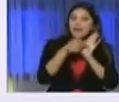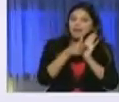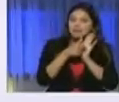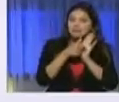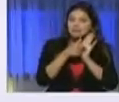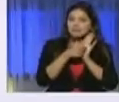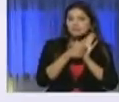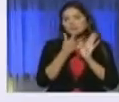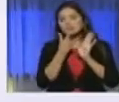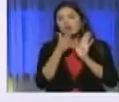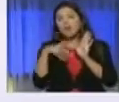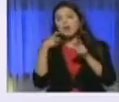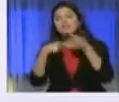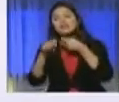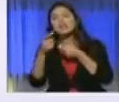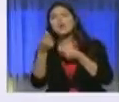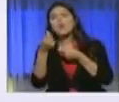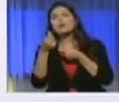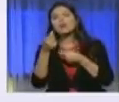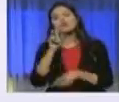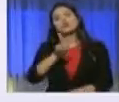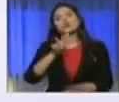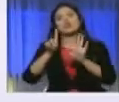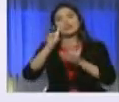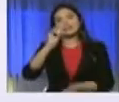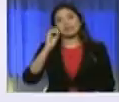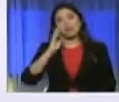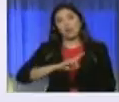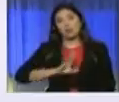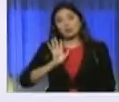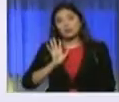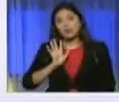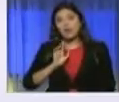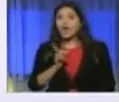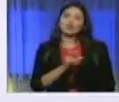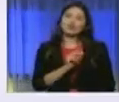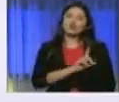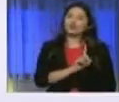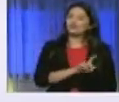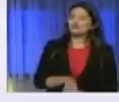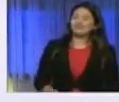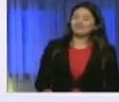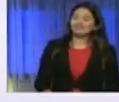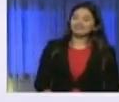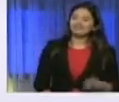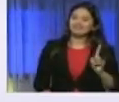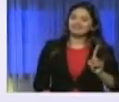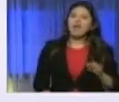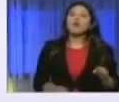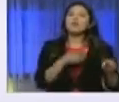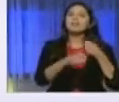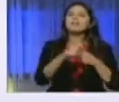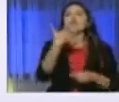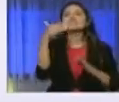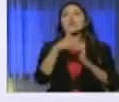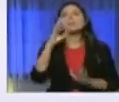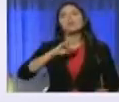lo podrías vender a 260 bolívares. Ah, no, ellos quieren venderlo a 5.000 bolívares.